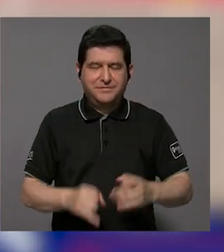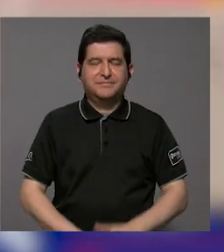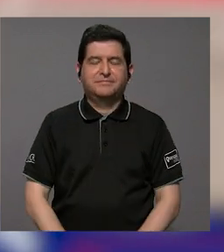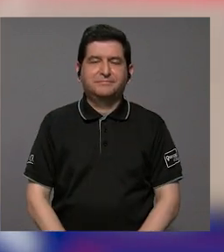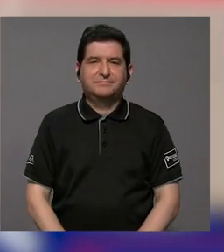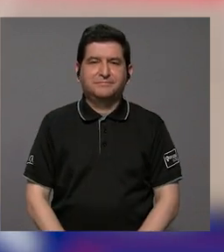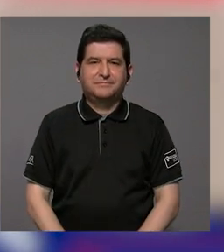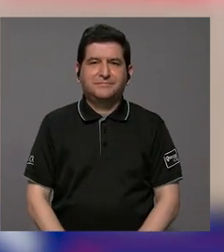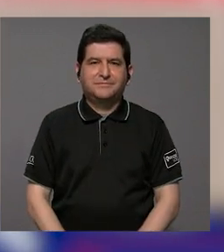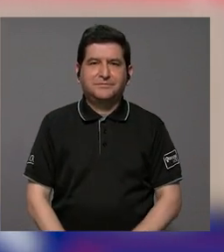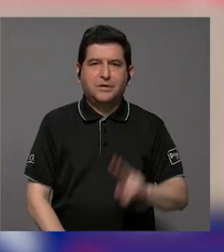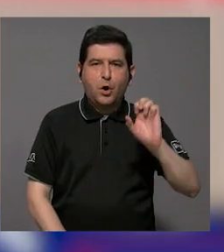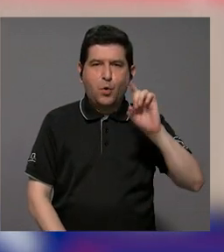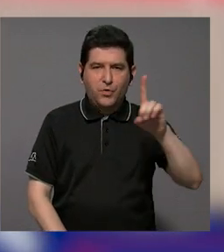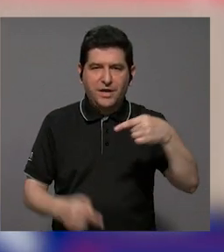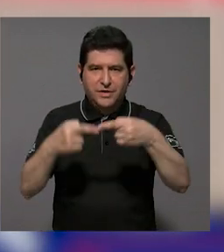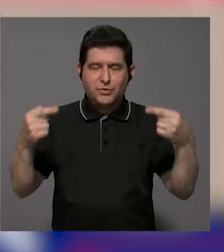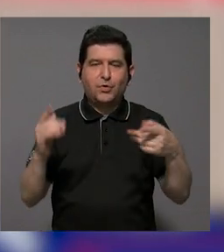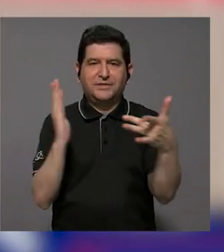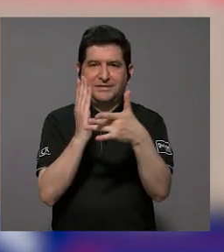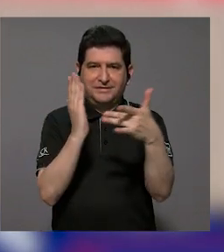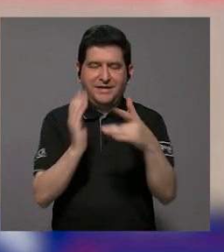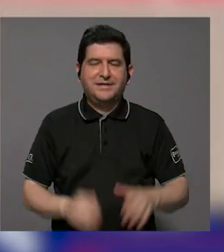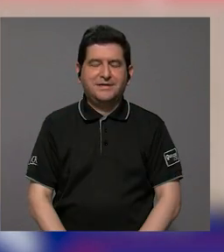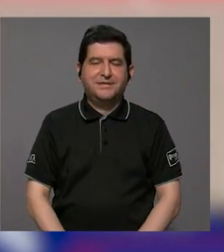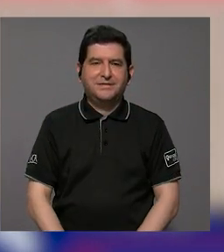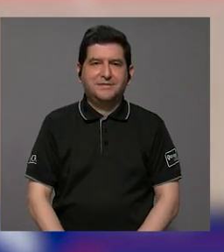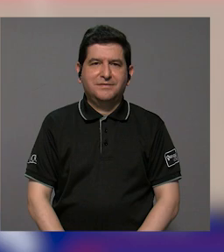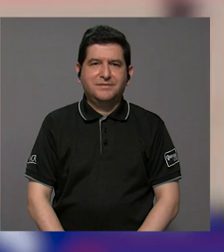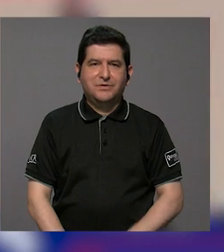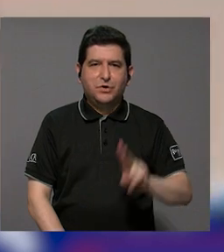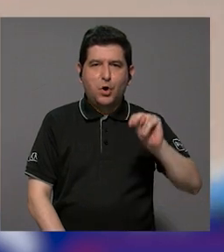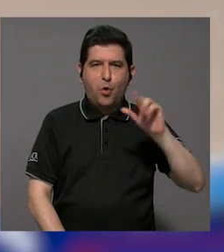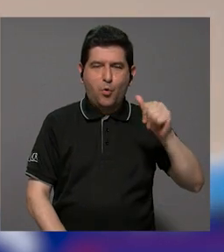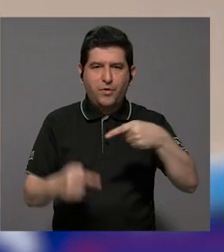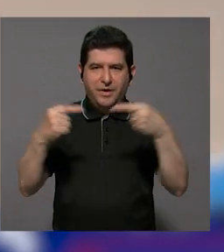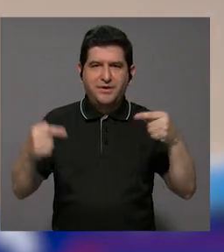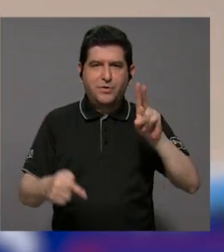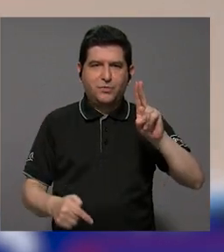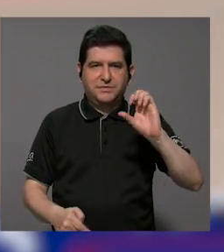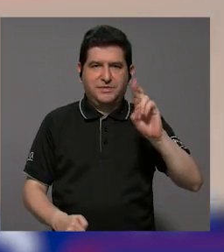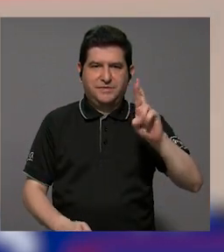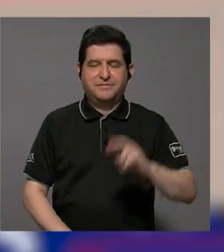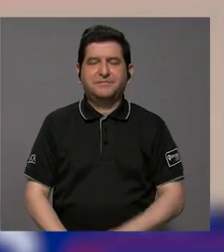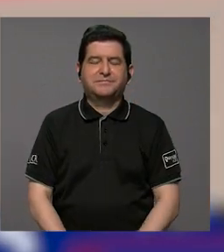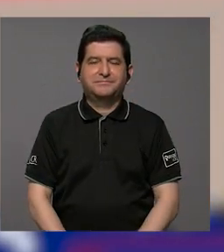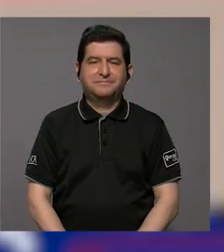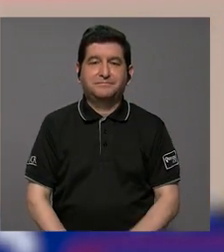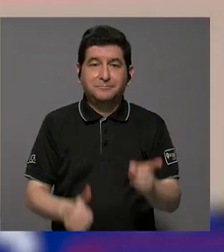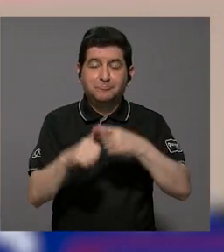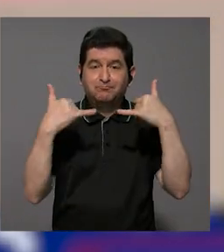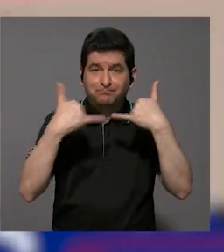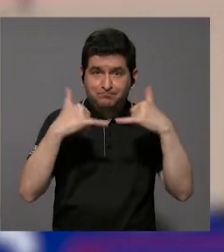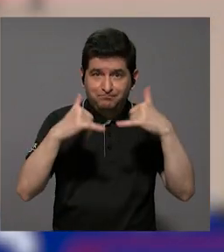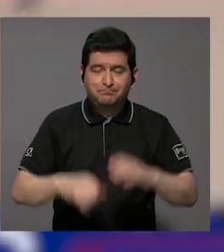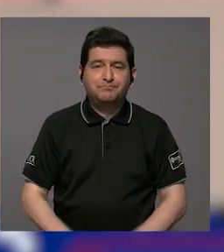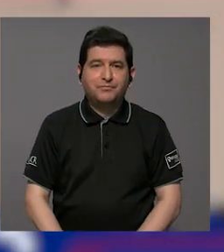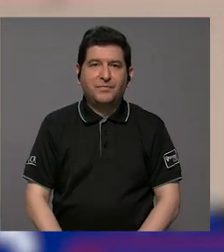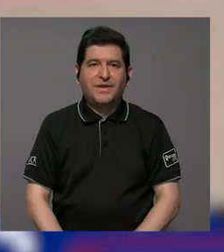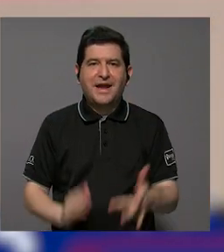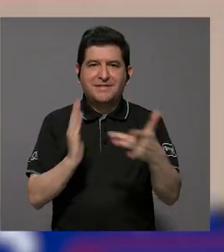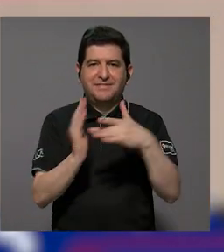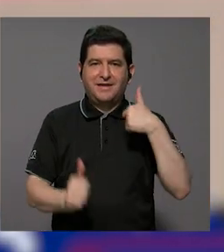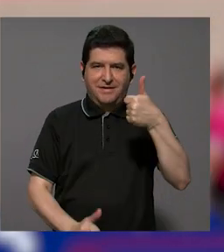semifinales fueron la UNED frente al Tecnológico y la Universidad Nacional frente a la UCR. En el primer partido ganó el